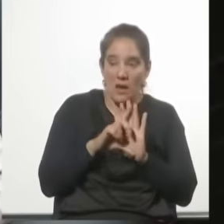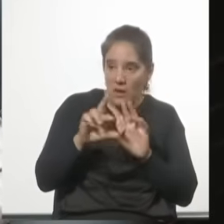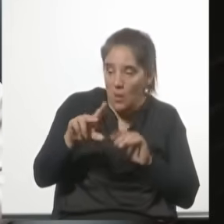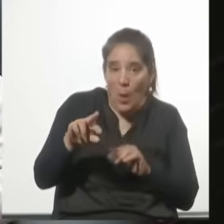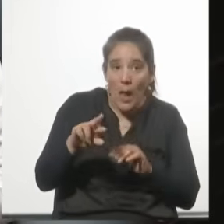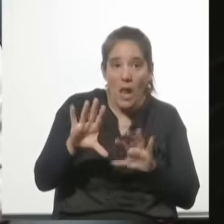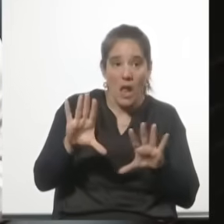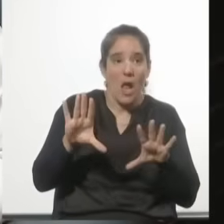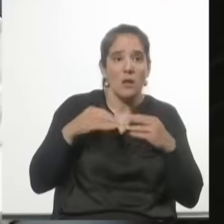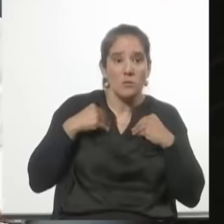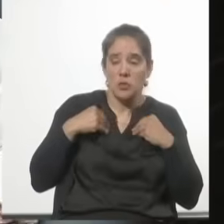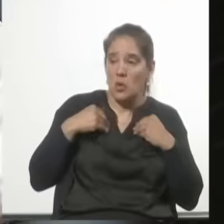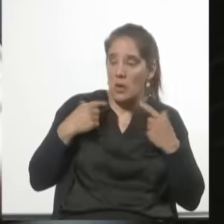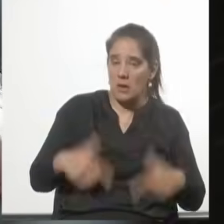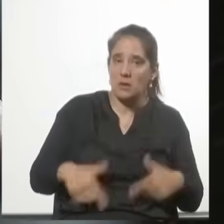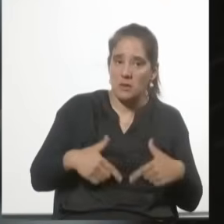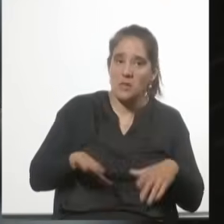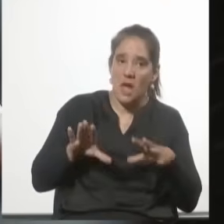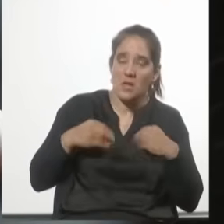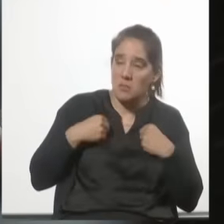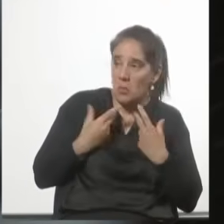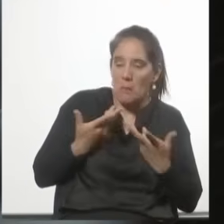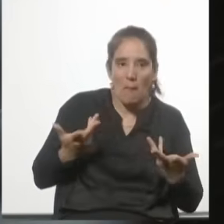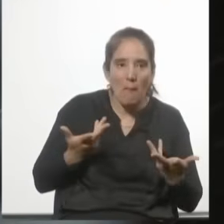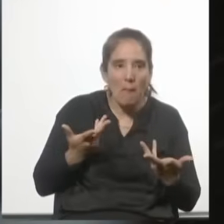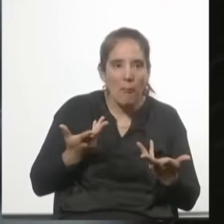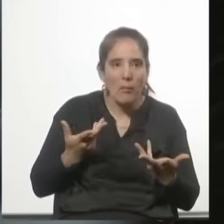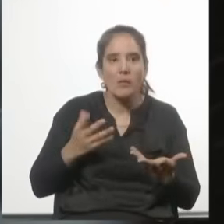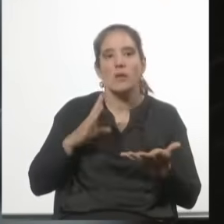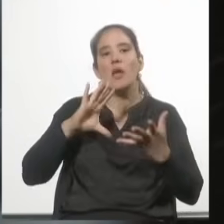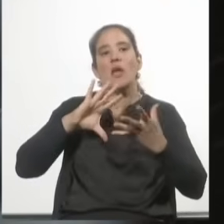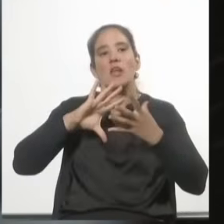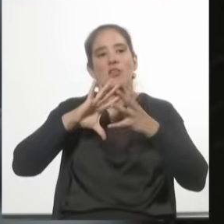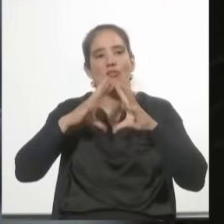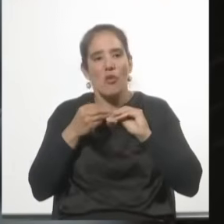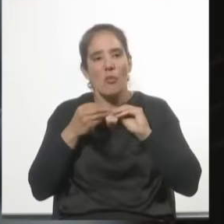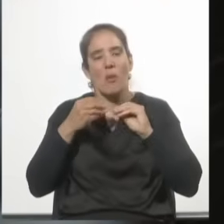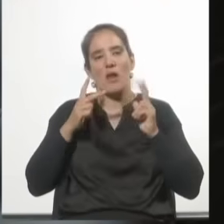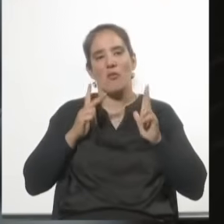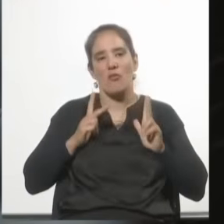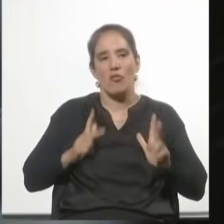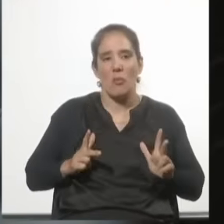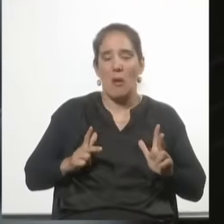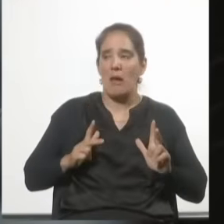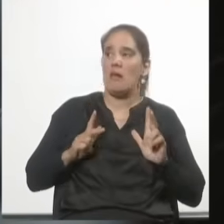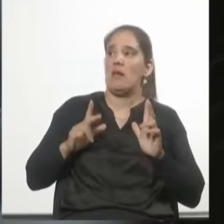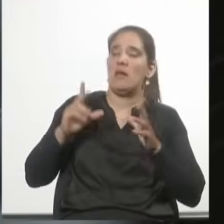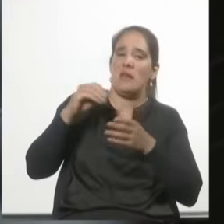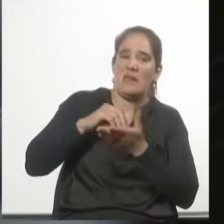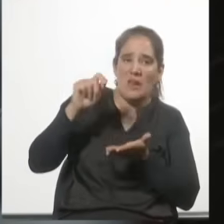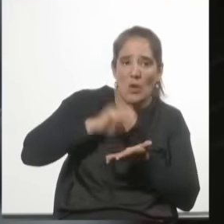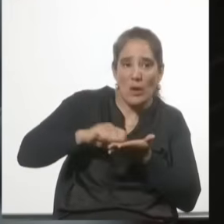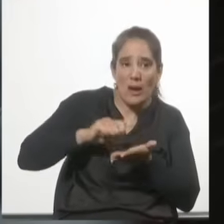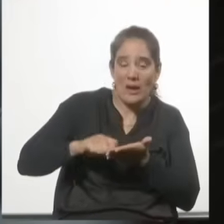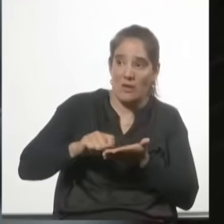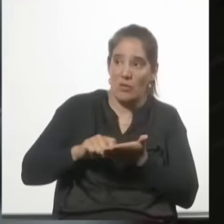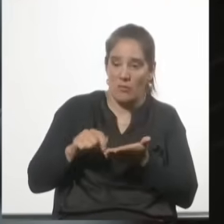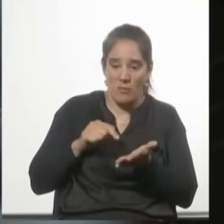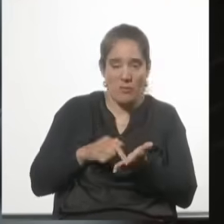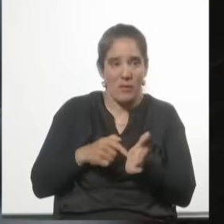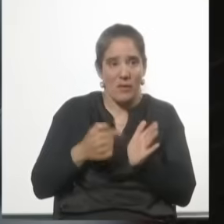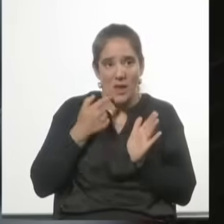por parte de los funcionarios una documentación que ni forma ni formal ni sustancialmente era apta para